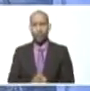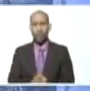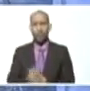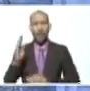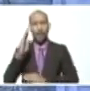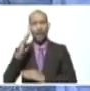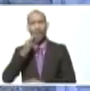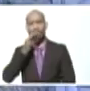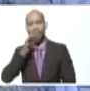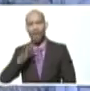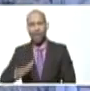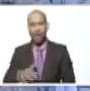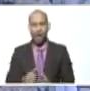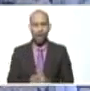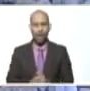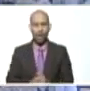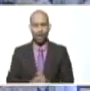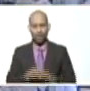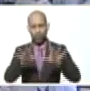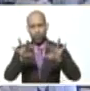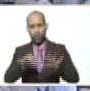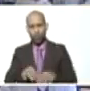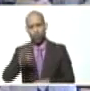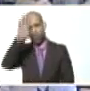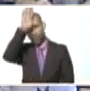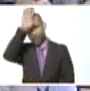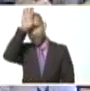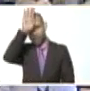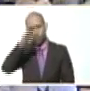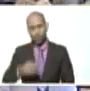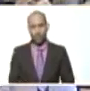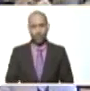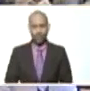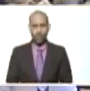28 de abril de 2021, Francisco.